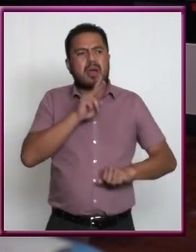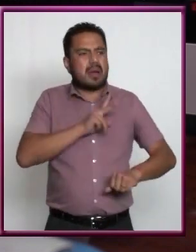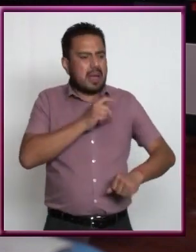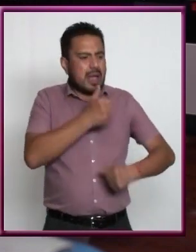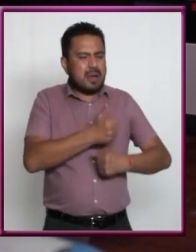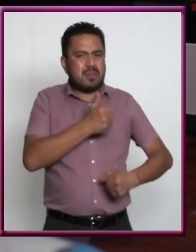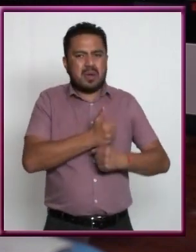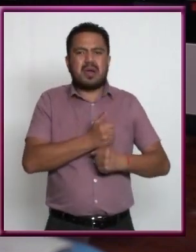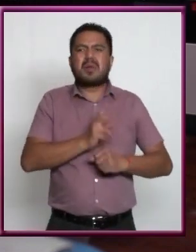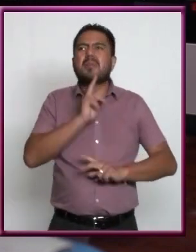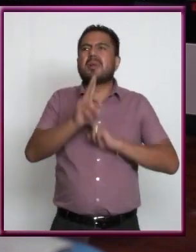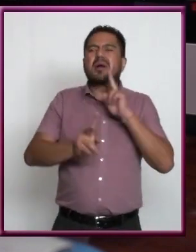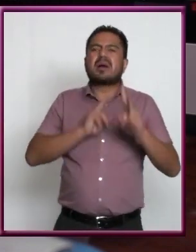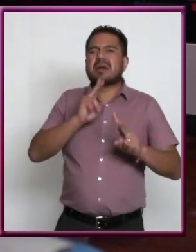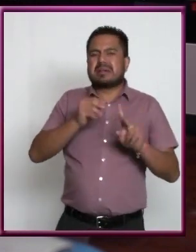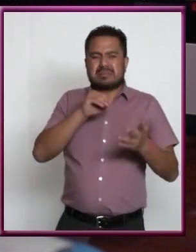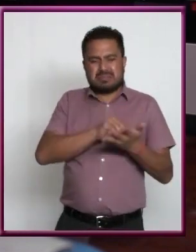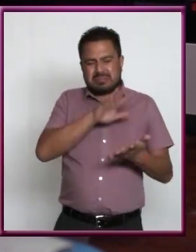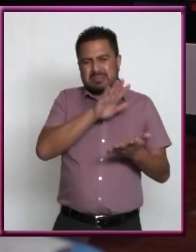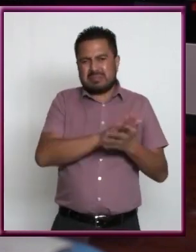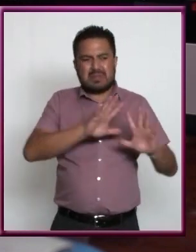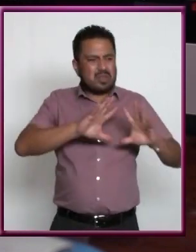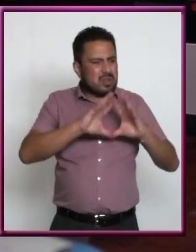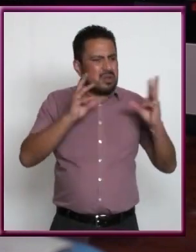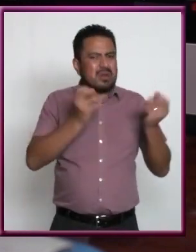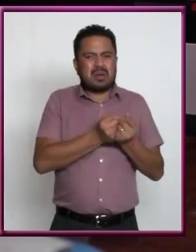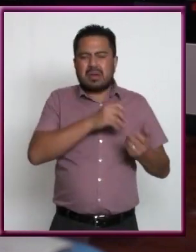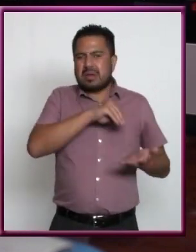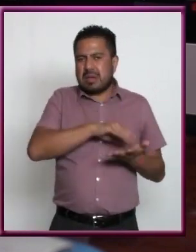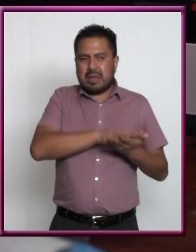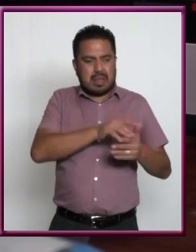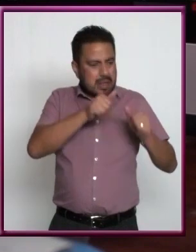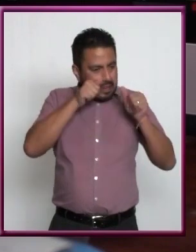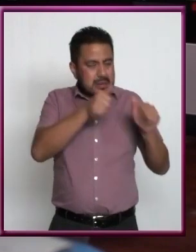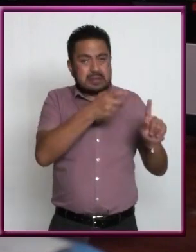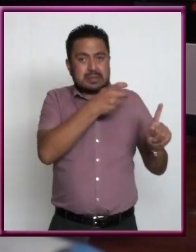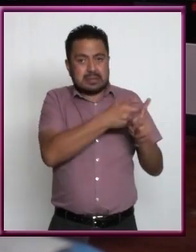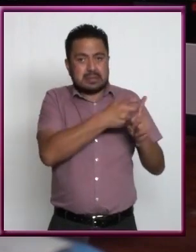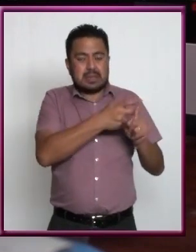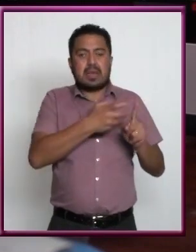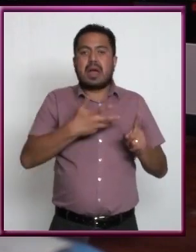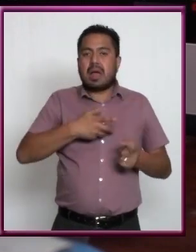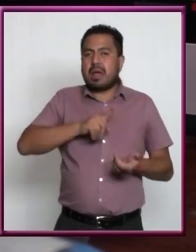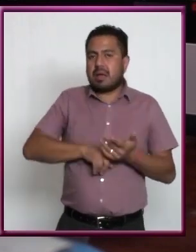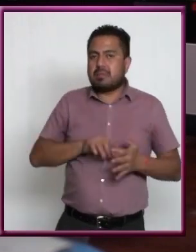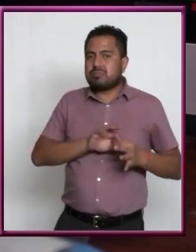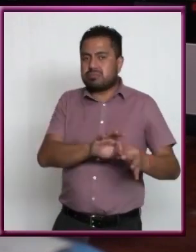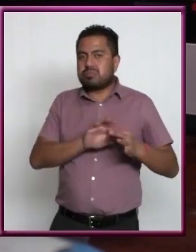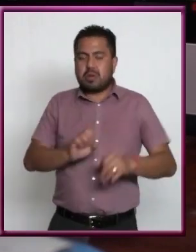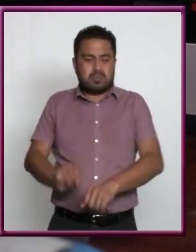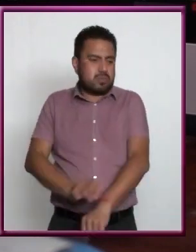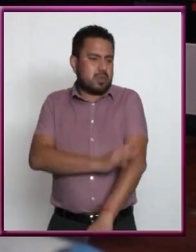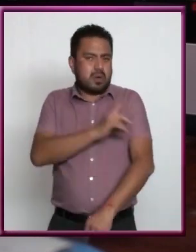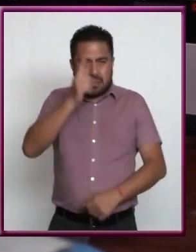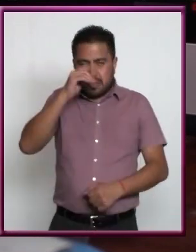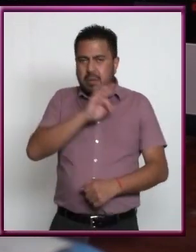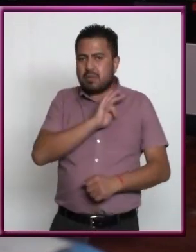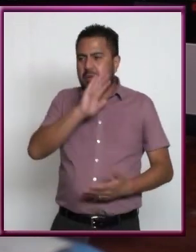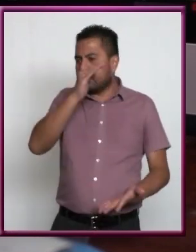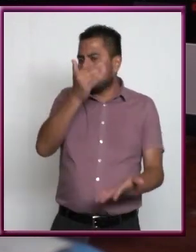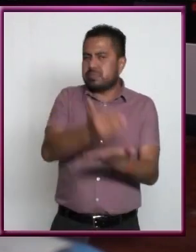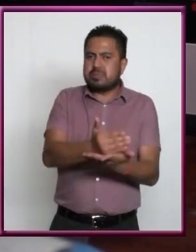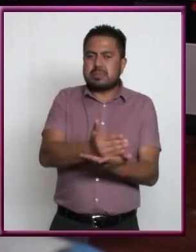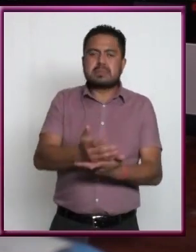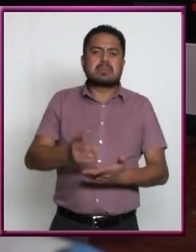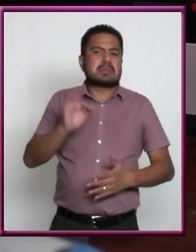abuela, en fin, el vocabulario está ahí, basta como prestarle un poquito de atención y tener un vínculo emocional para poderlas retener